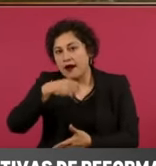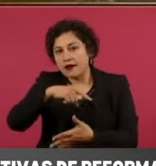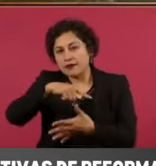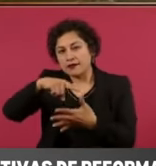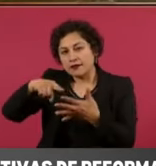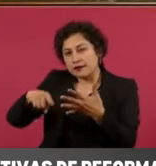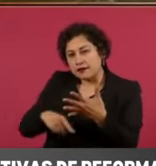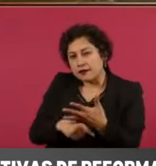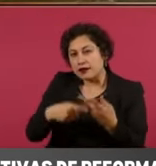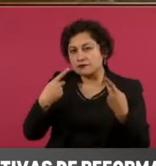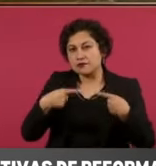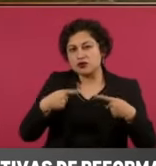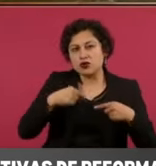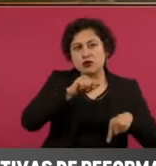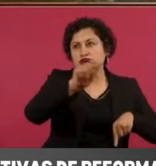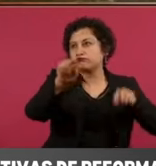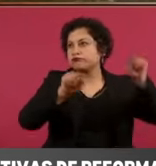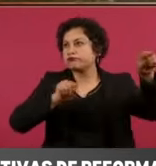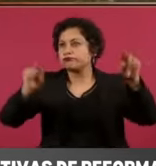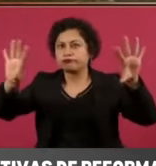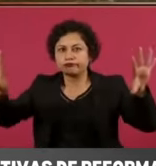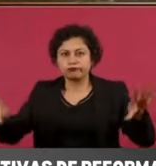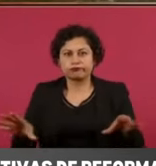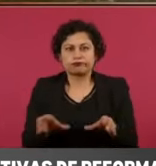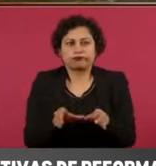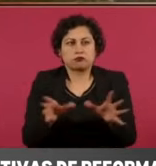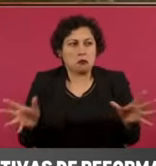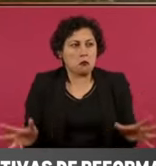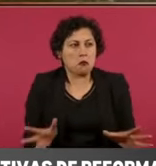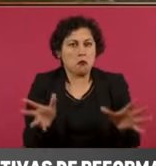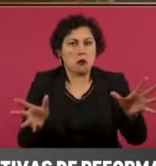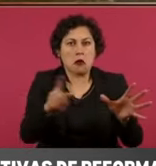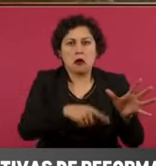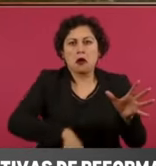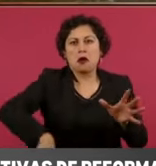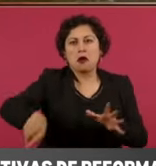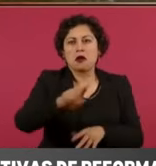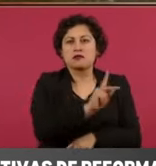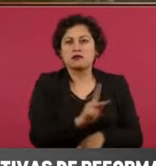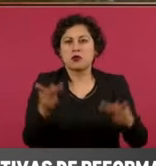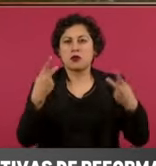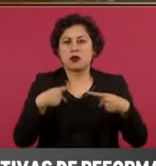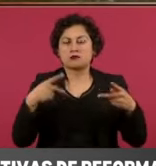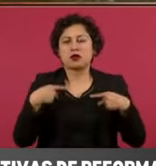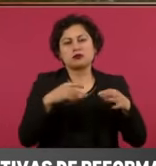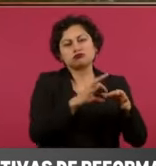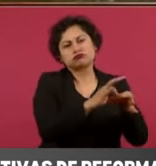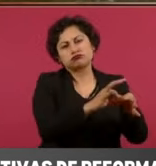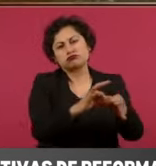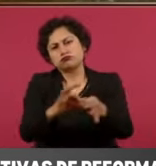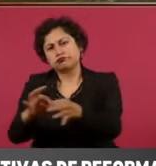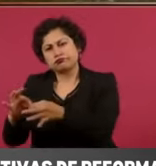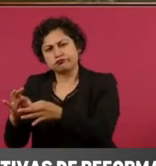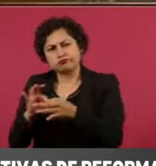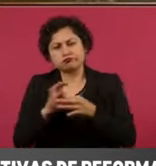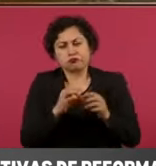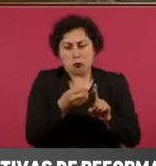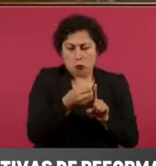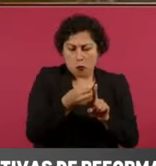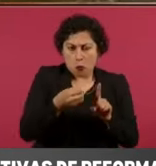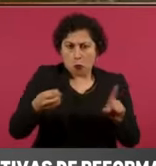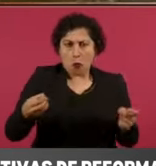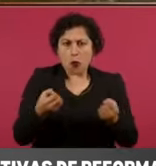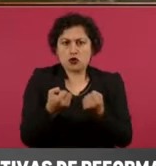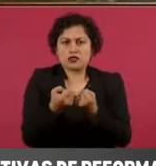pueblo para establecer un nuevo orden económico, social y político que convirtió